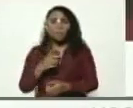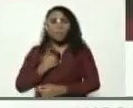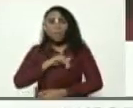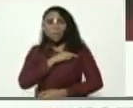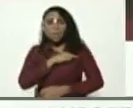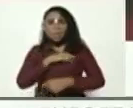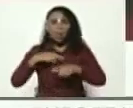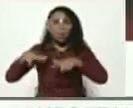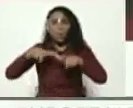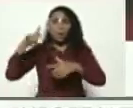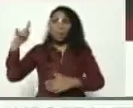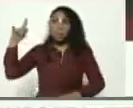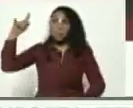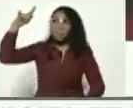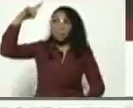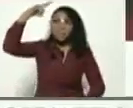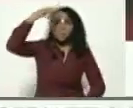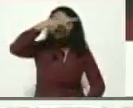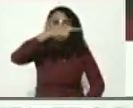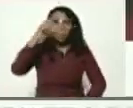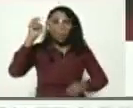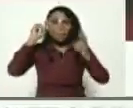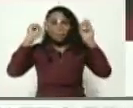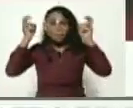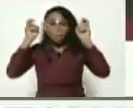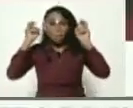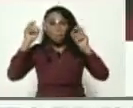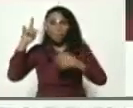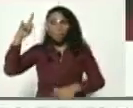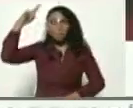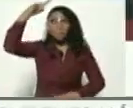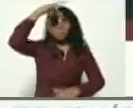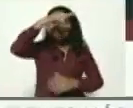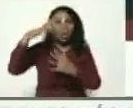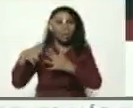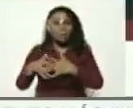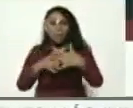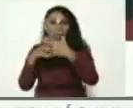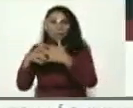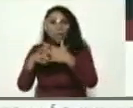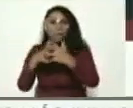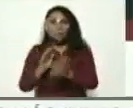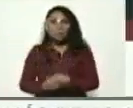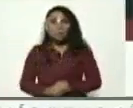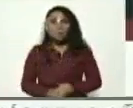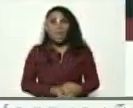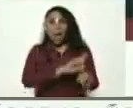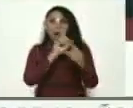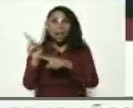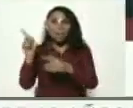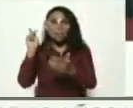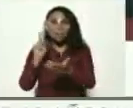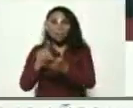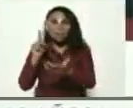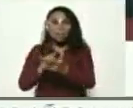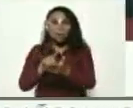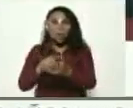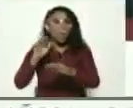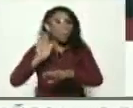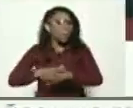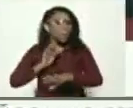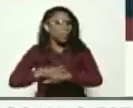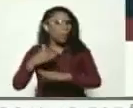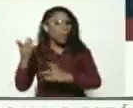nuestro espacio aéreo, por parte de la aviación estadounidense. allí está presente, porque